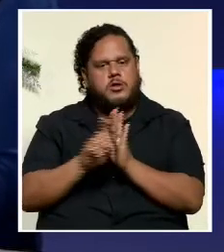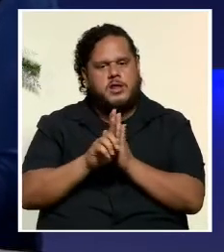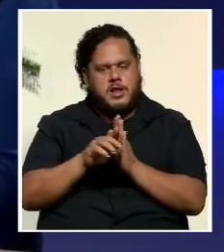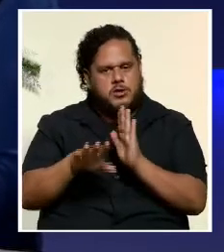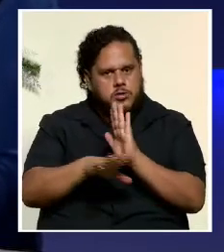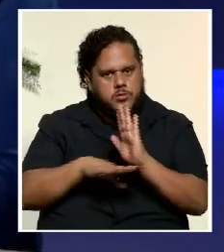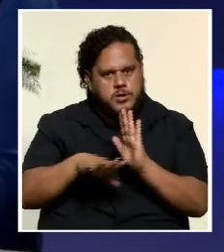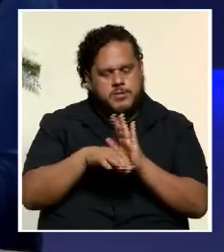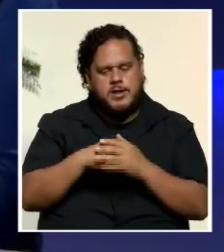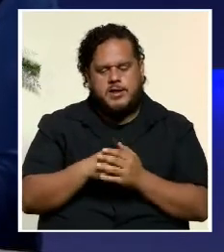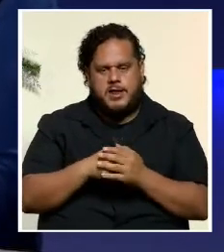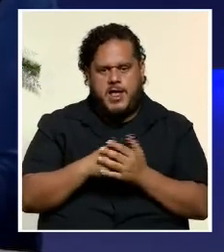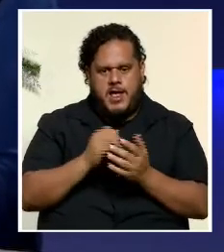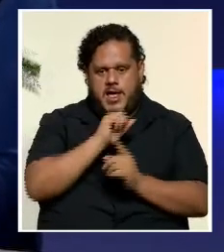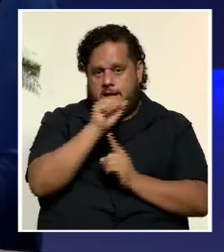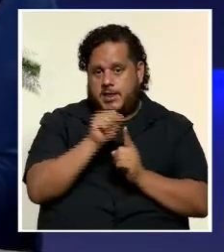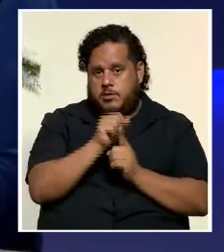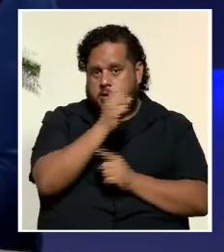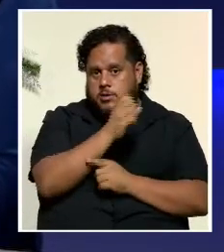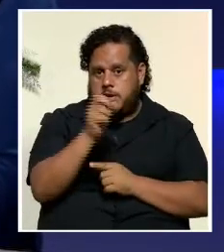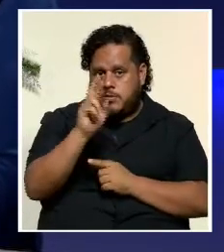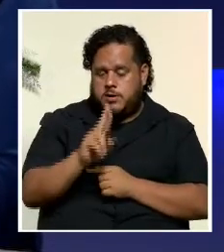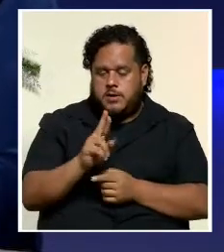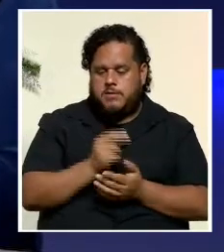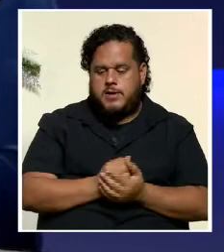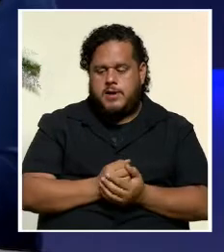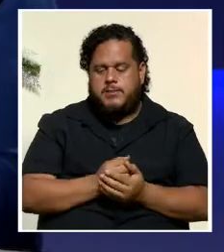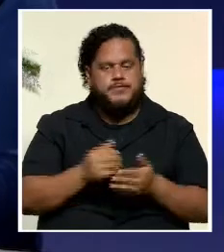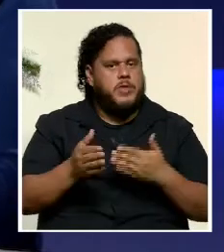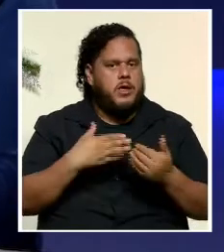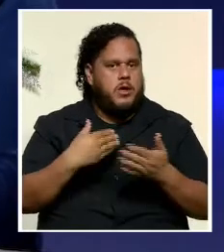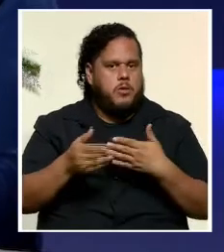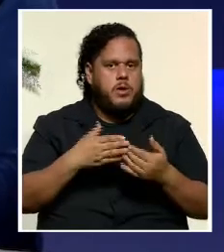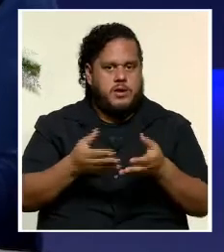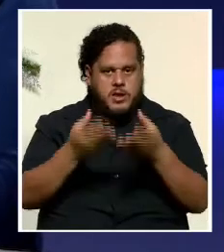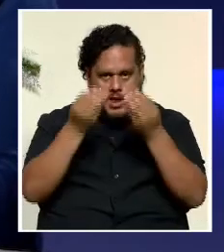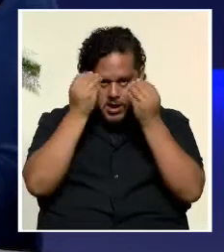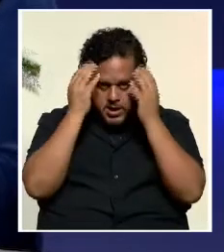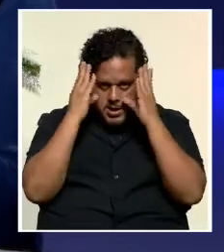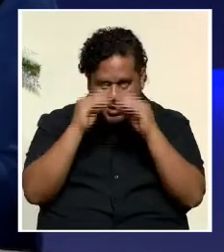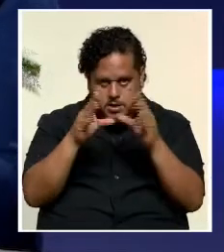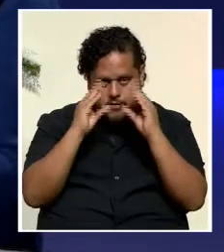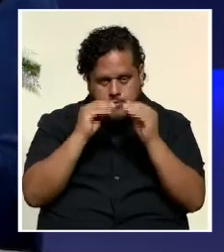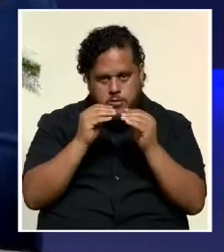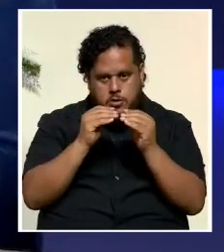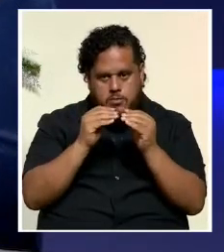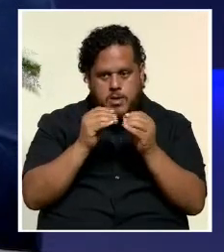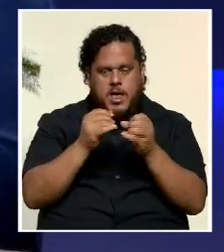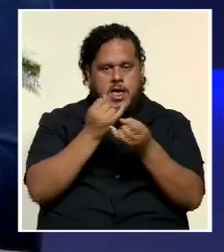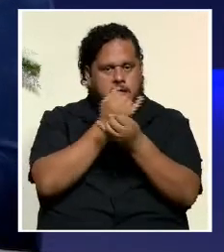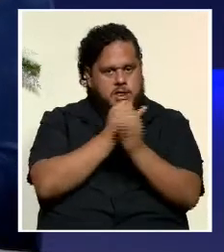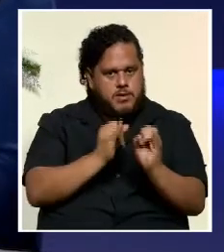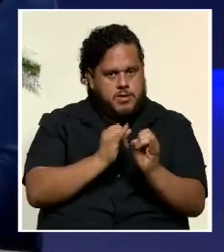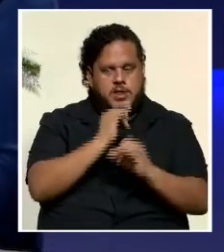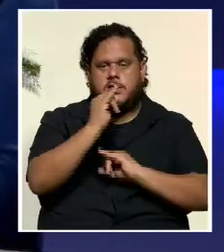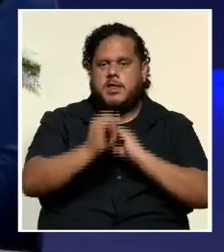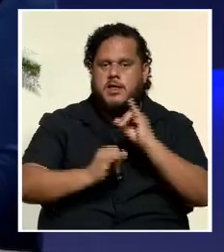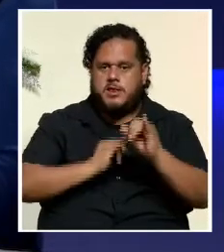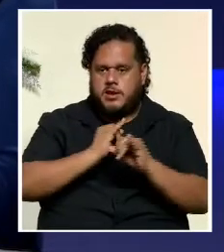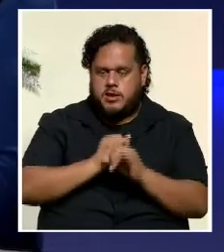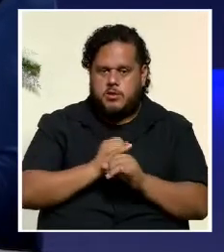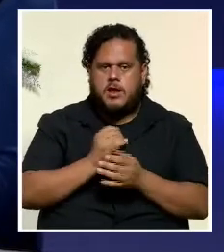el caso costarricense, en cualquier informe independiente, internacional que